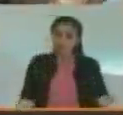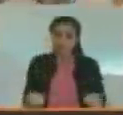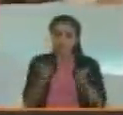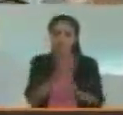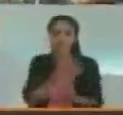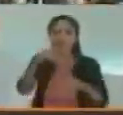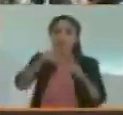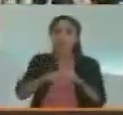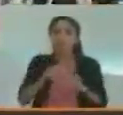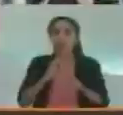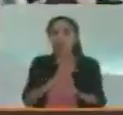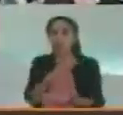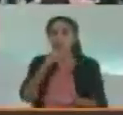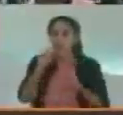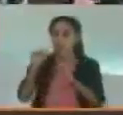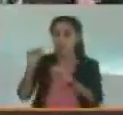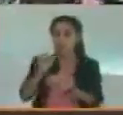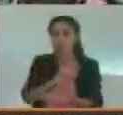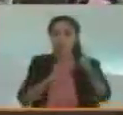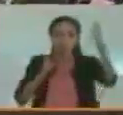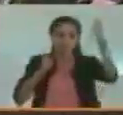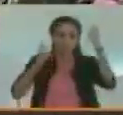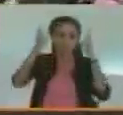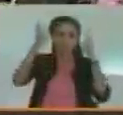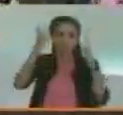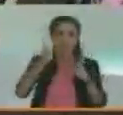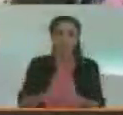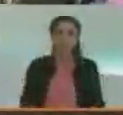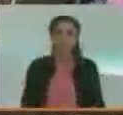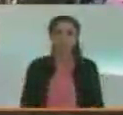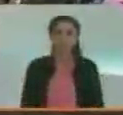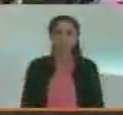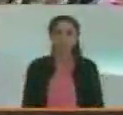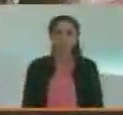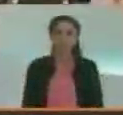Maduro, por Chávez.